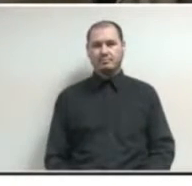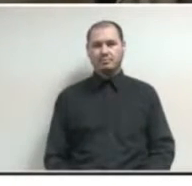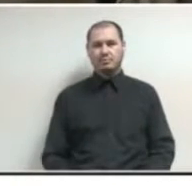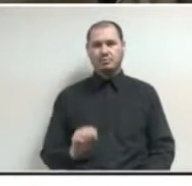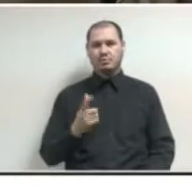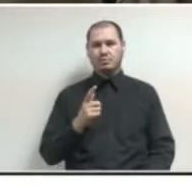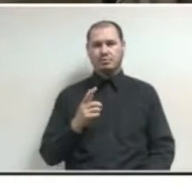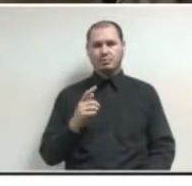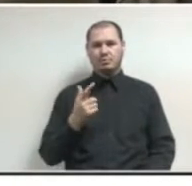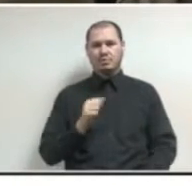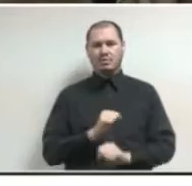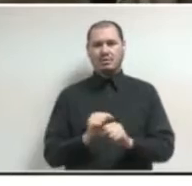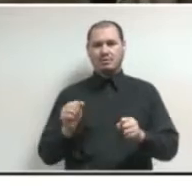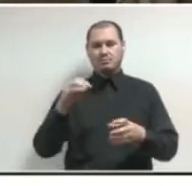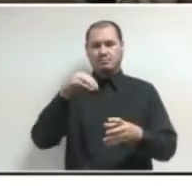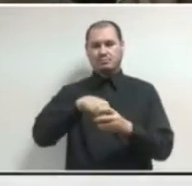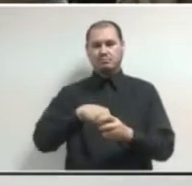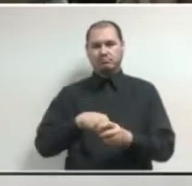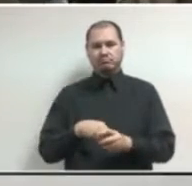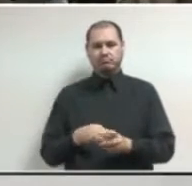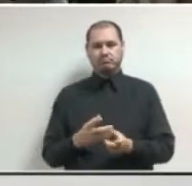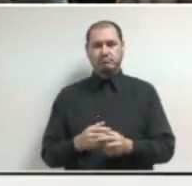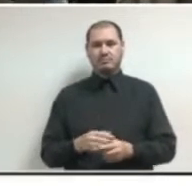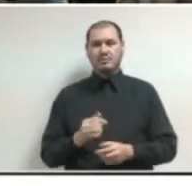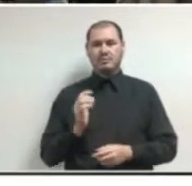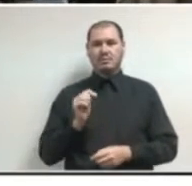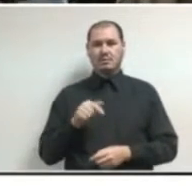Bae Yerureja y Oyapoa, y por amor, se